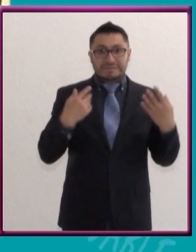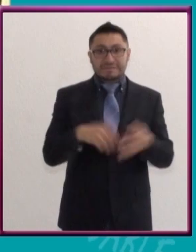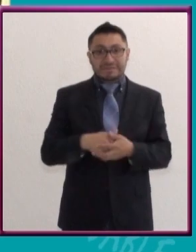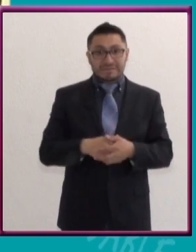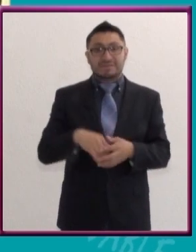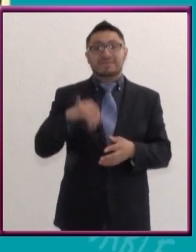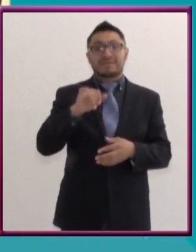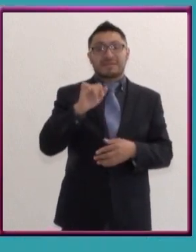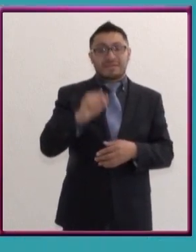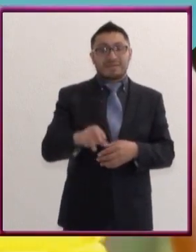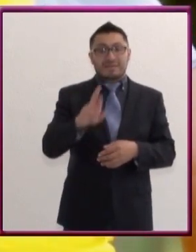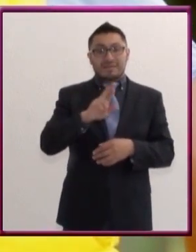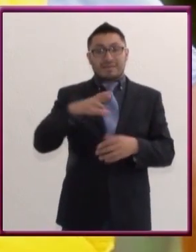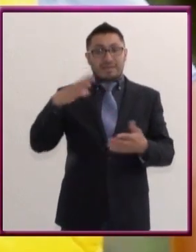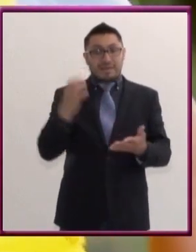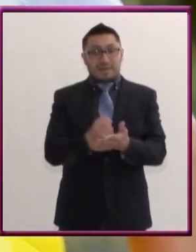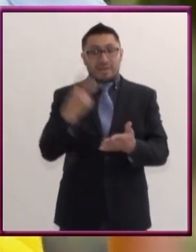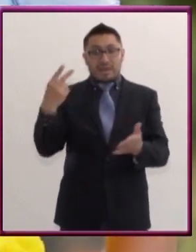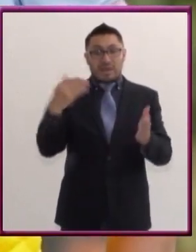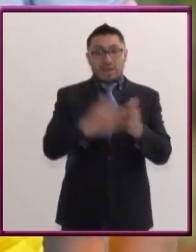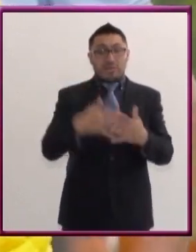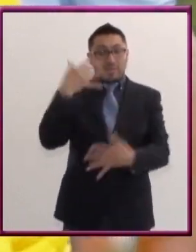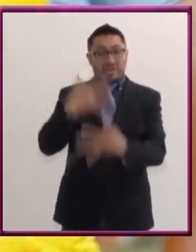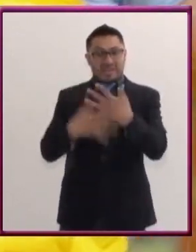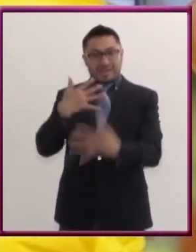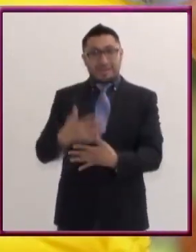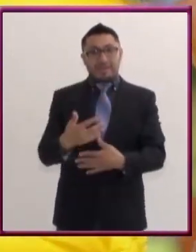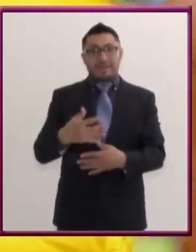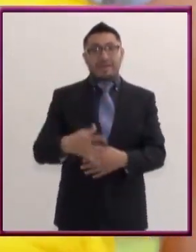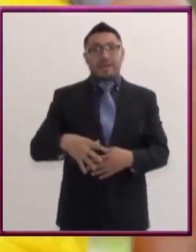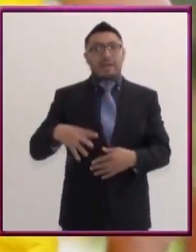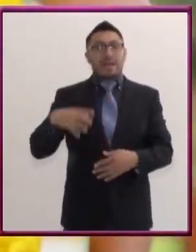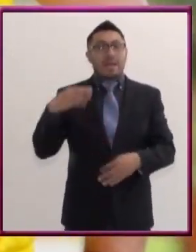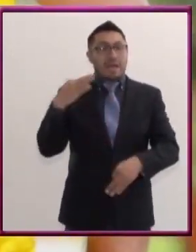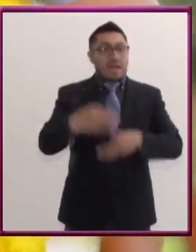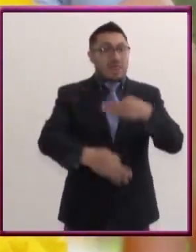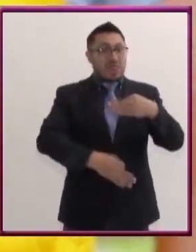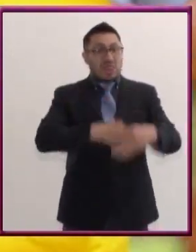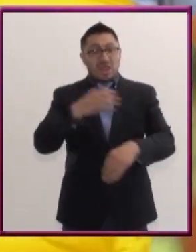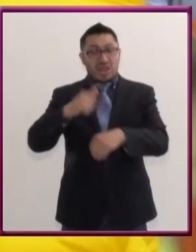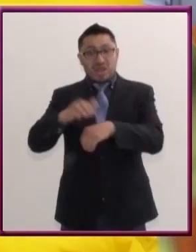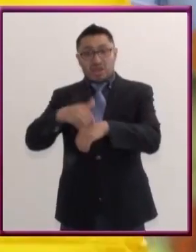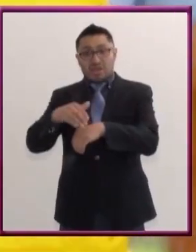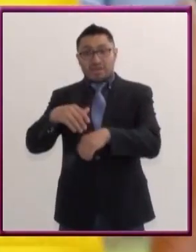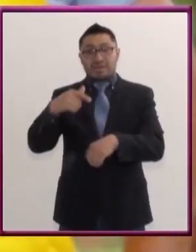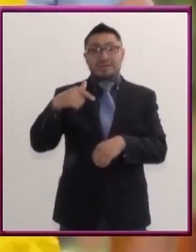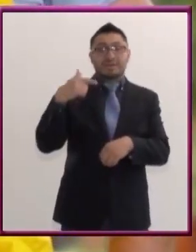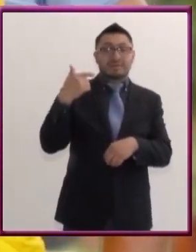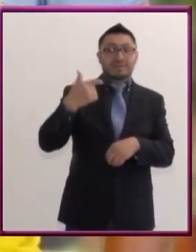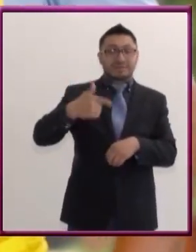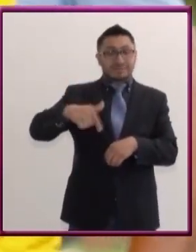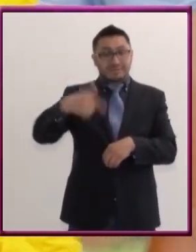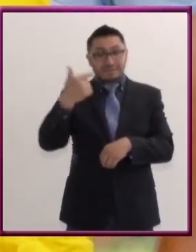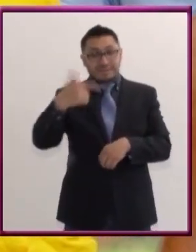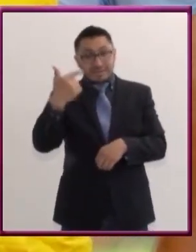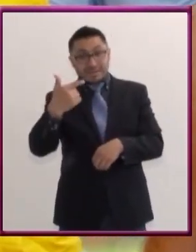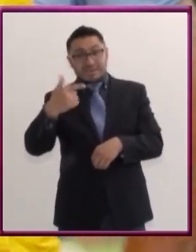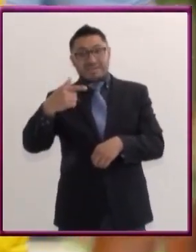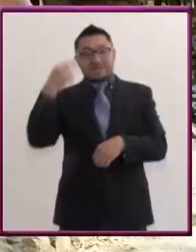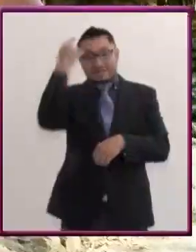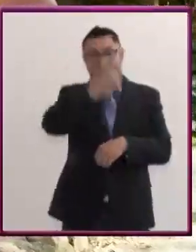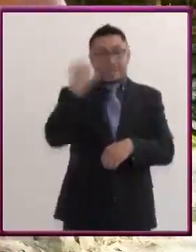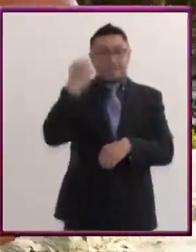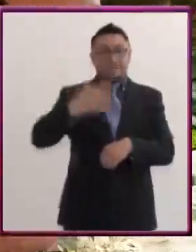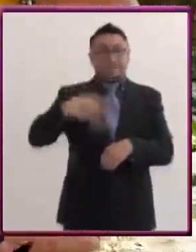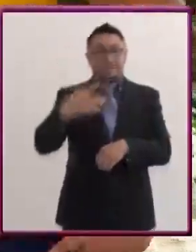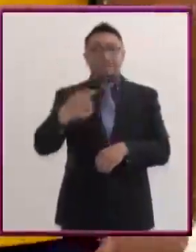¿Qué? Sí, ese récord lo tiene desde 2015 y recitó todos los dígitos en 17 horas 14